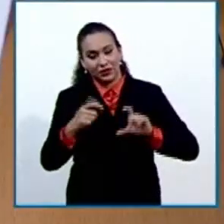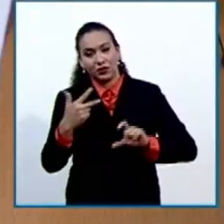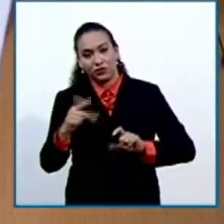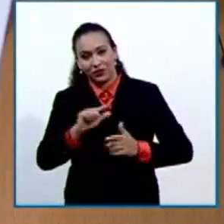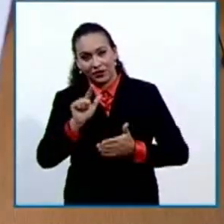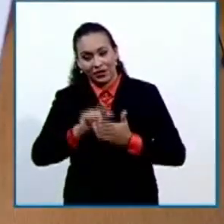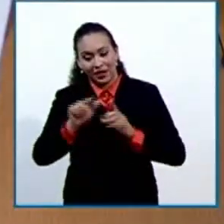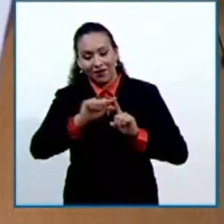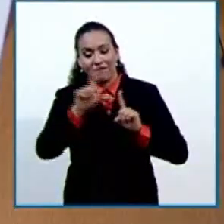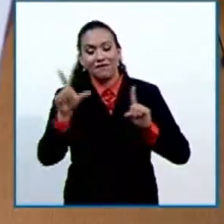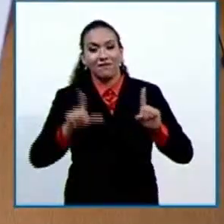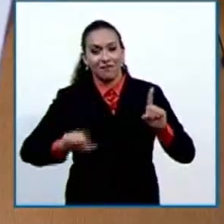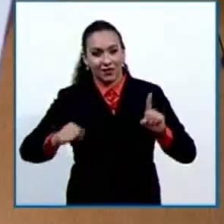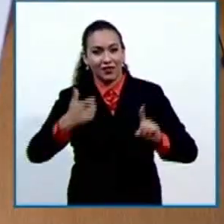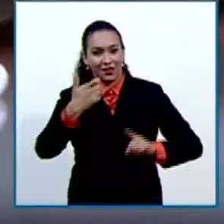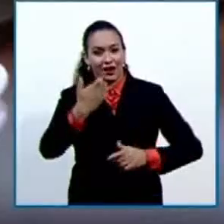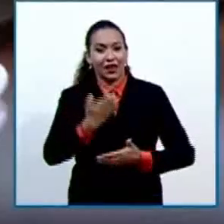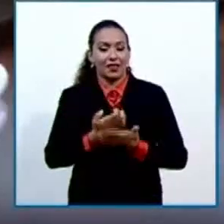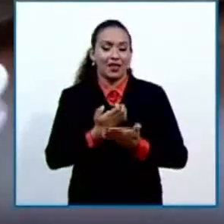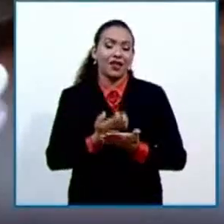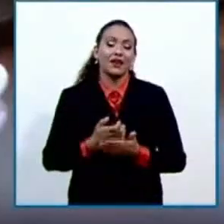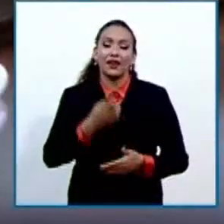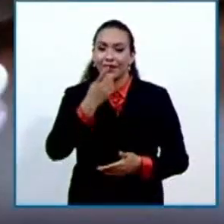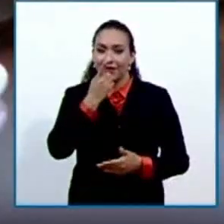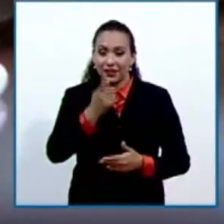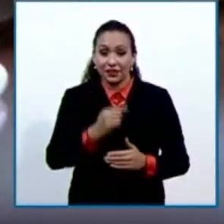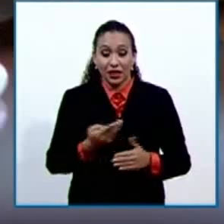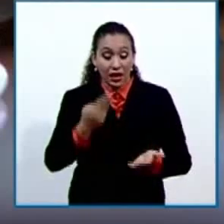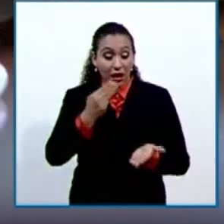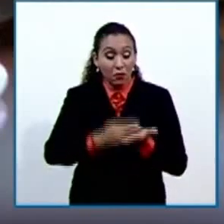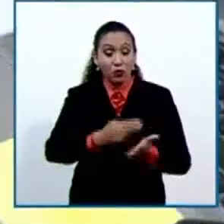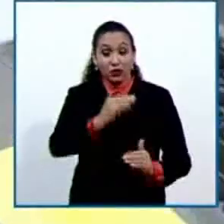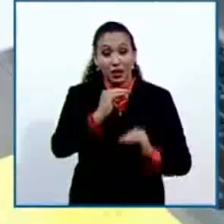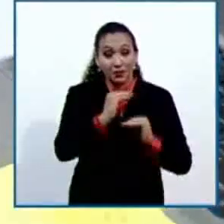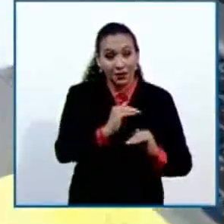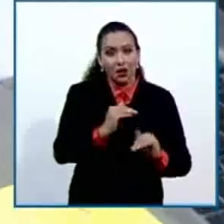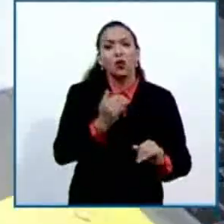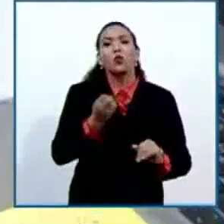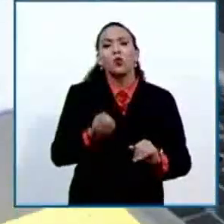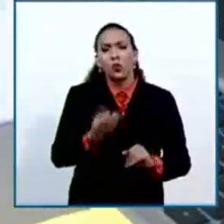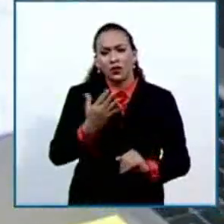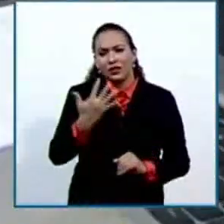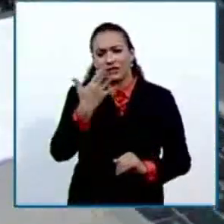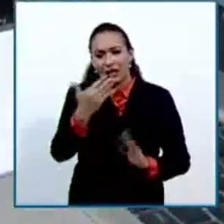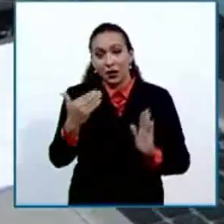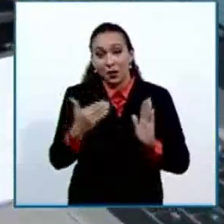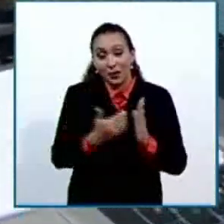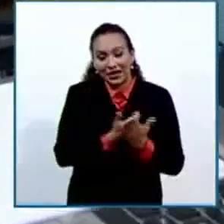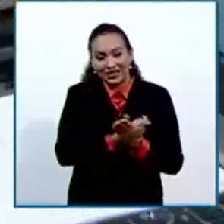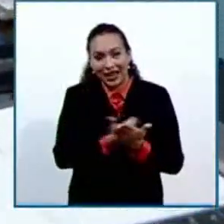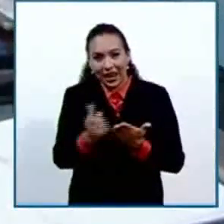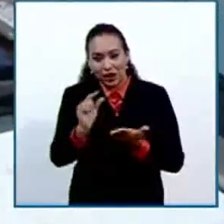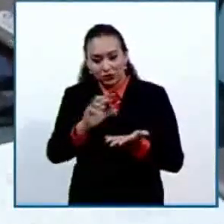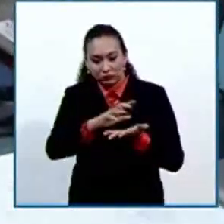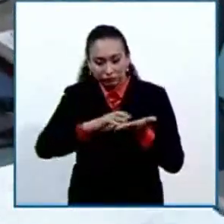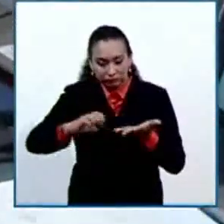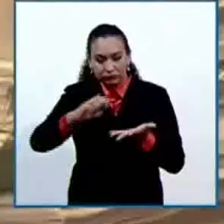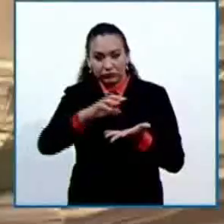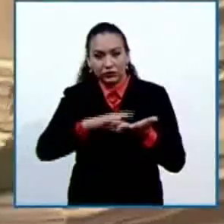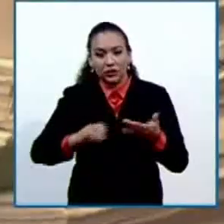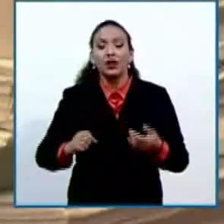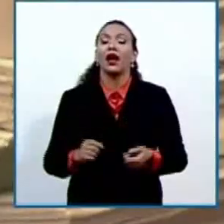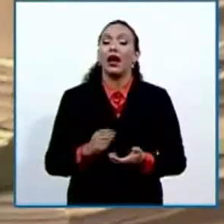Ley Federal de Competencia Económica, establece la multa mínima para estos casos en 5,000 salarios mínimos y máxima de hasta